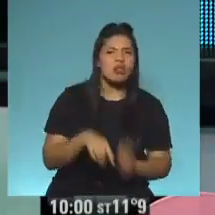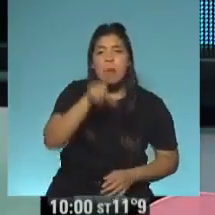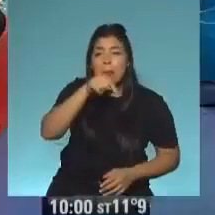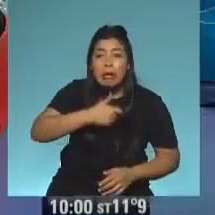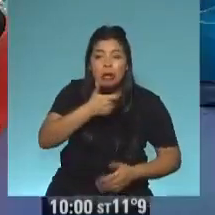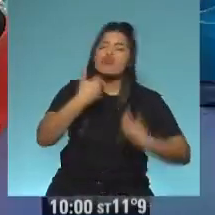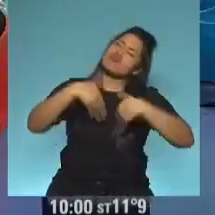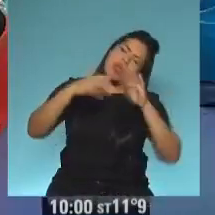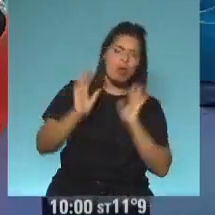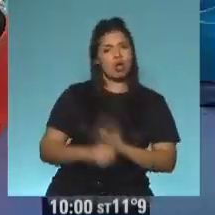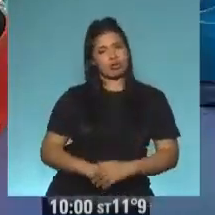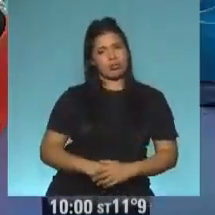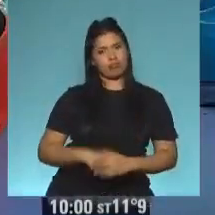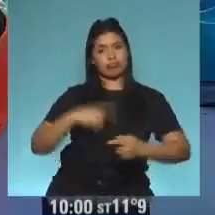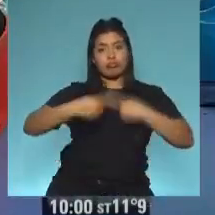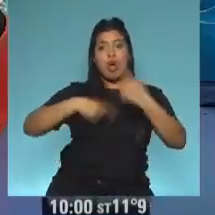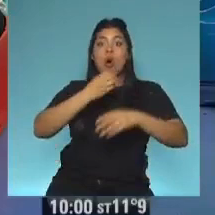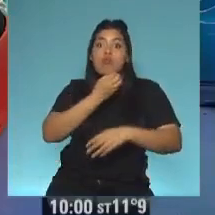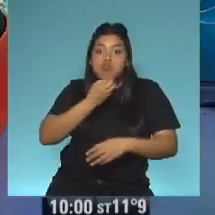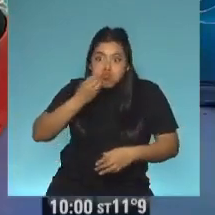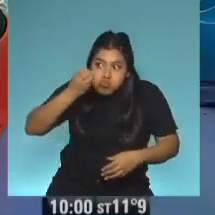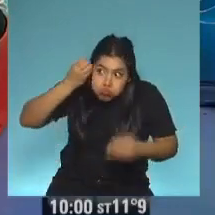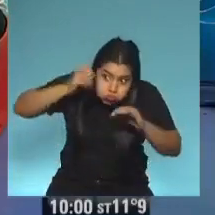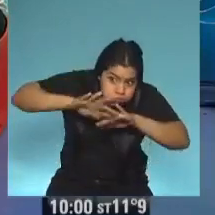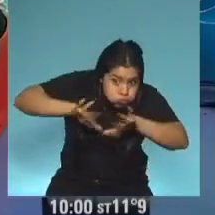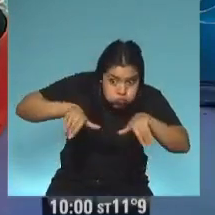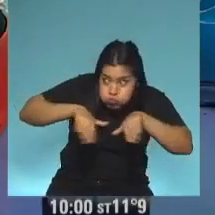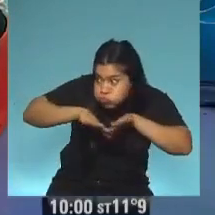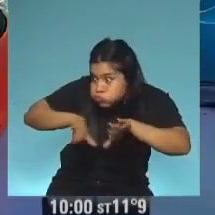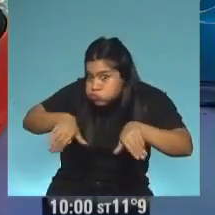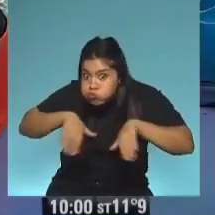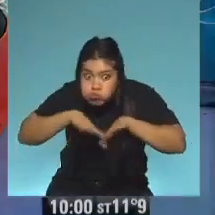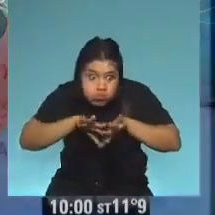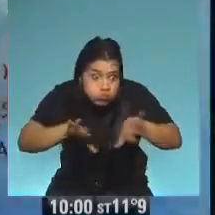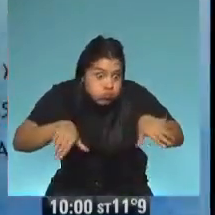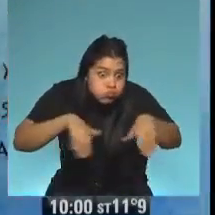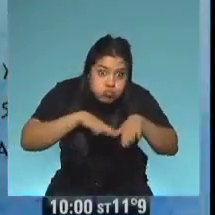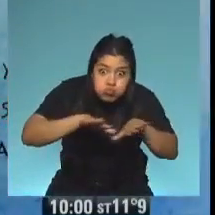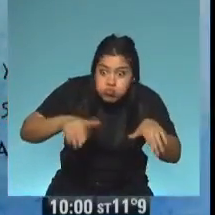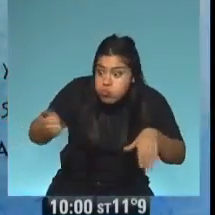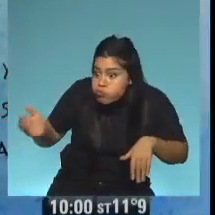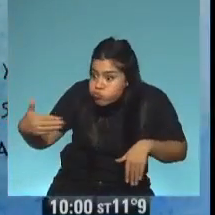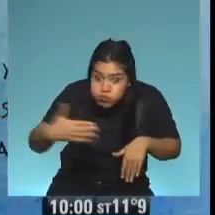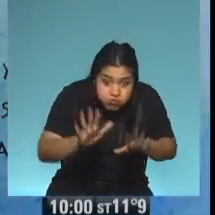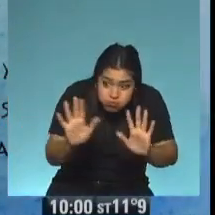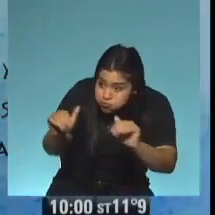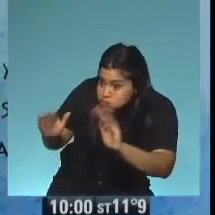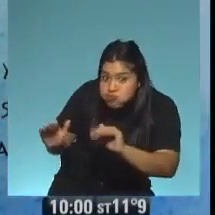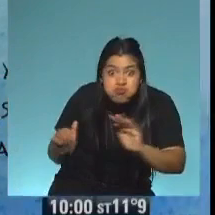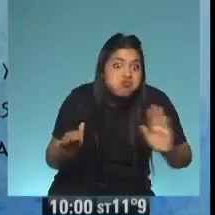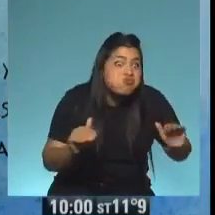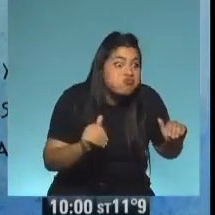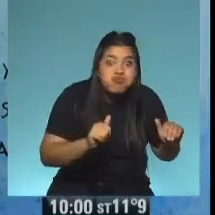Así que buceó y saludó a los peces. Acarició las olas y atrapó unos cuantos